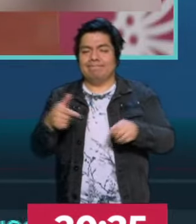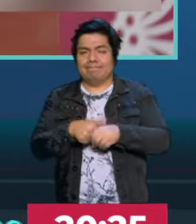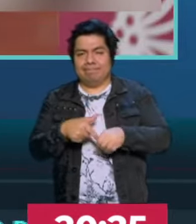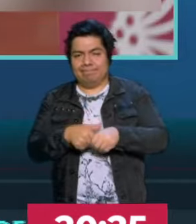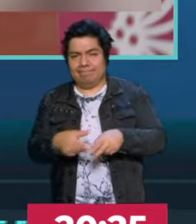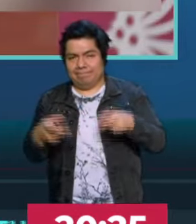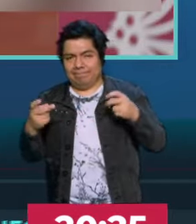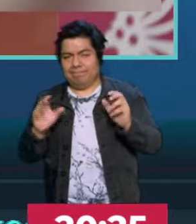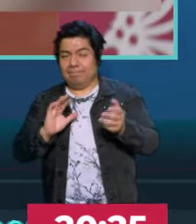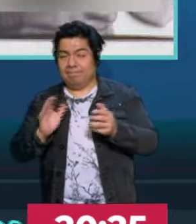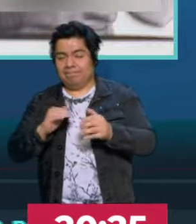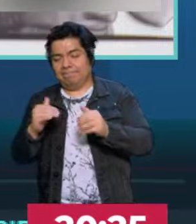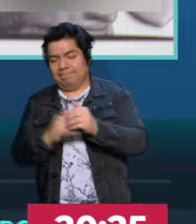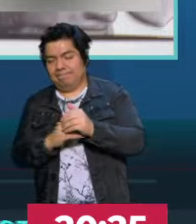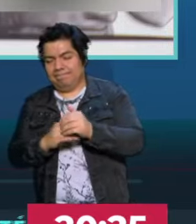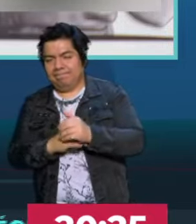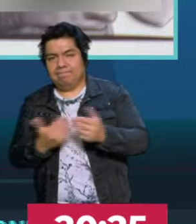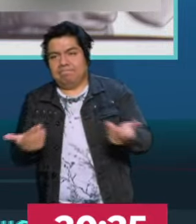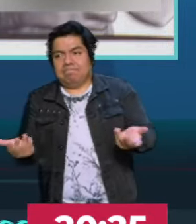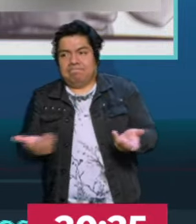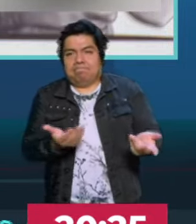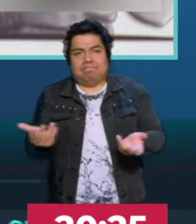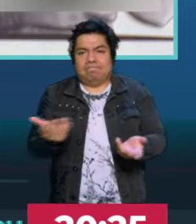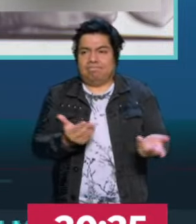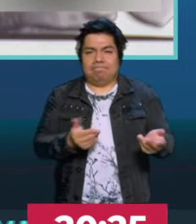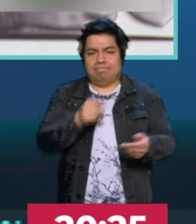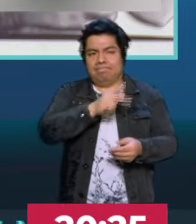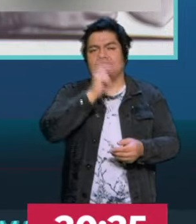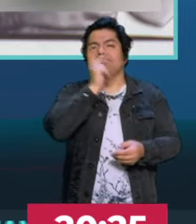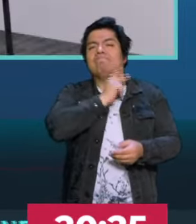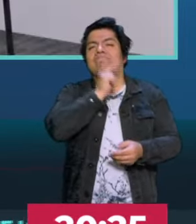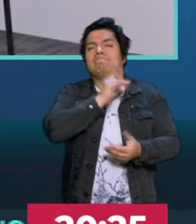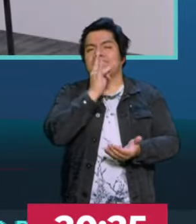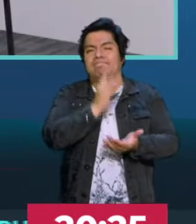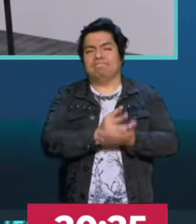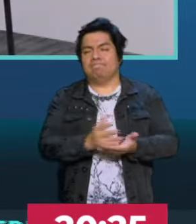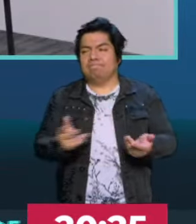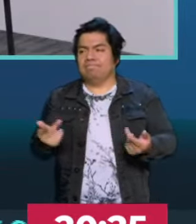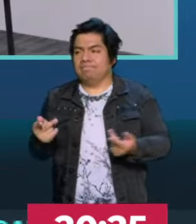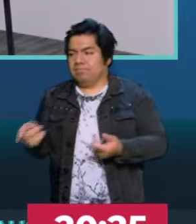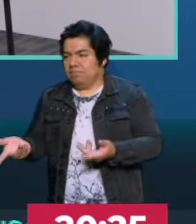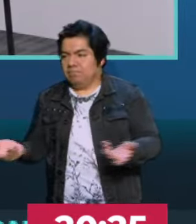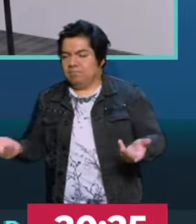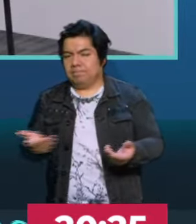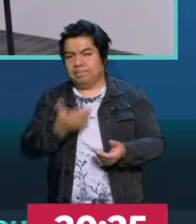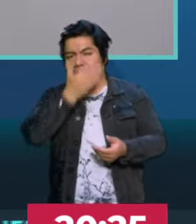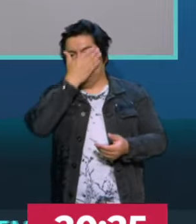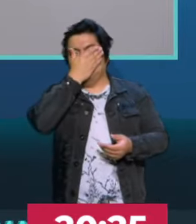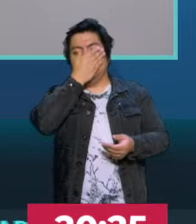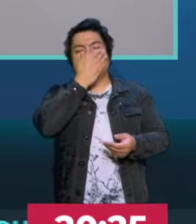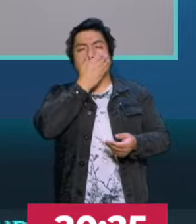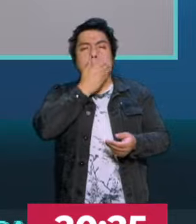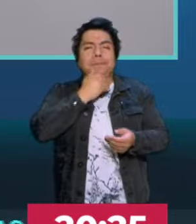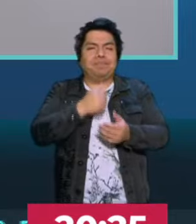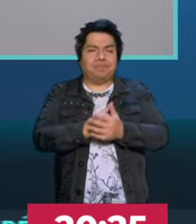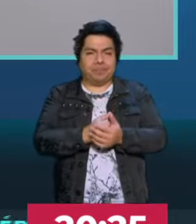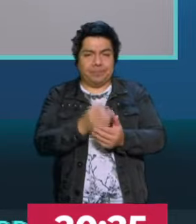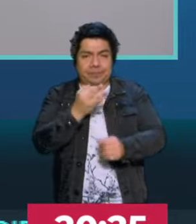de contrabando. ¿Por qué? Porque no había otro proveedor que no fuese Petróleos Mexicanos. Con esta apertura